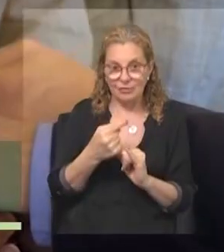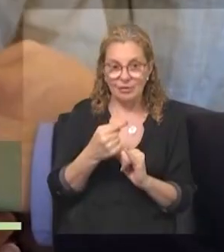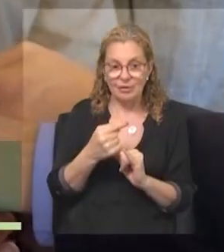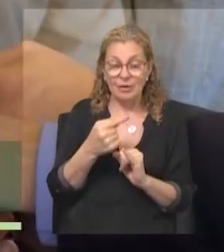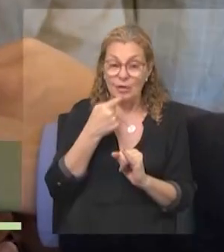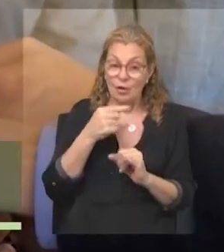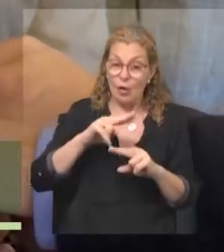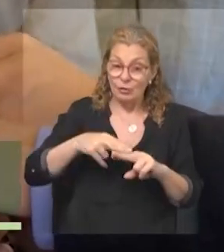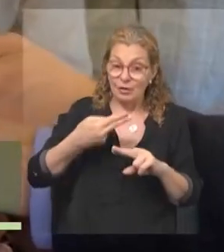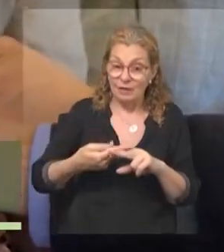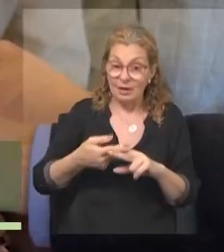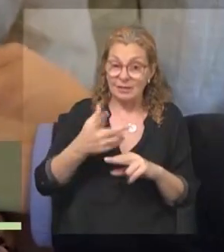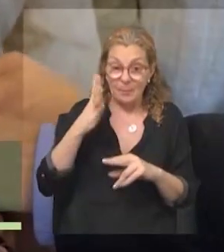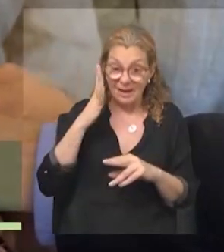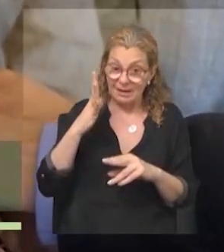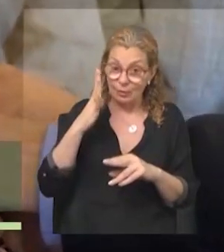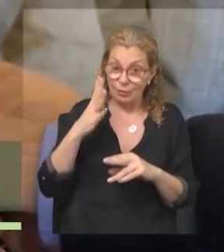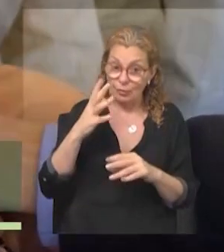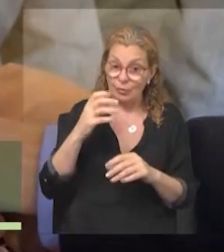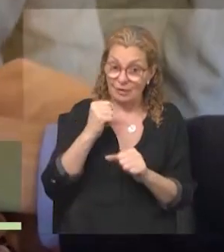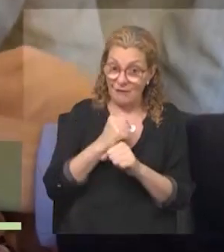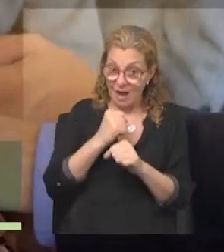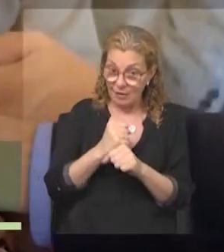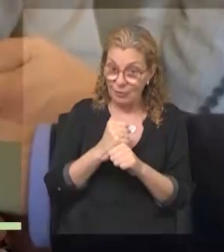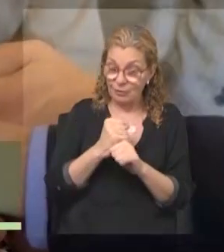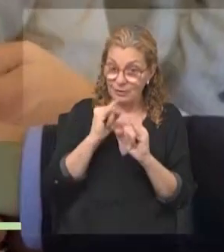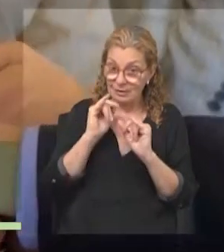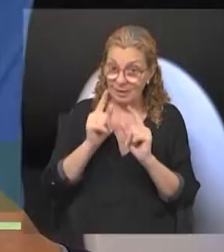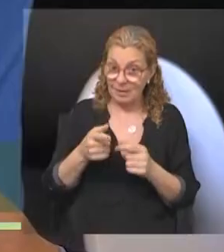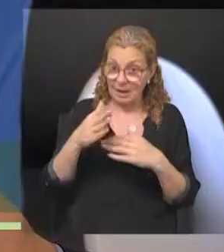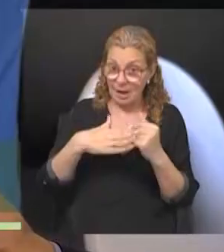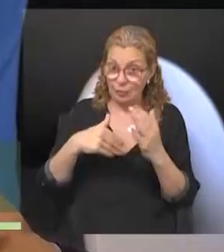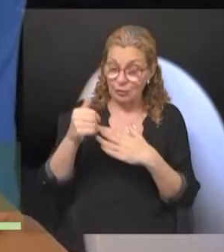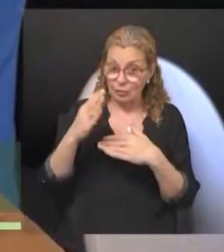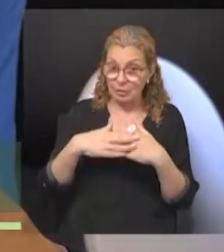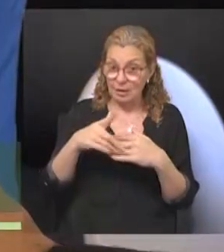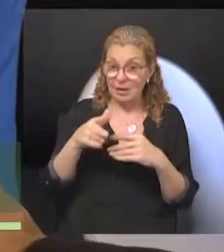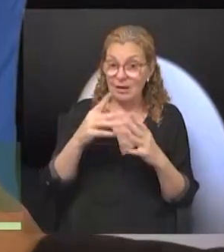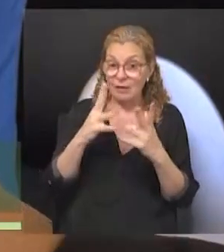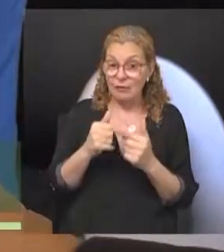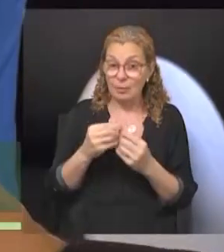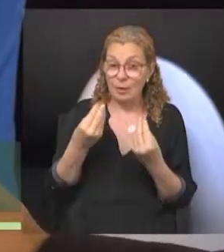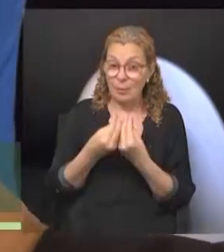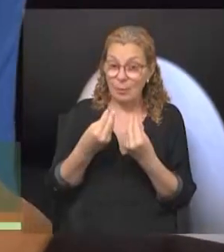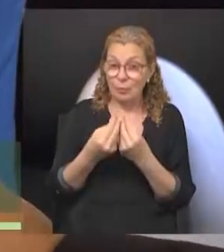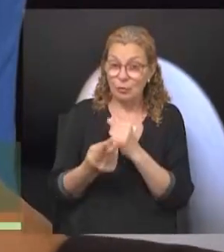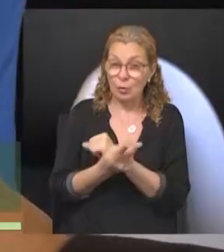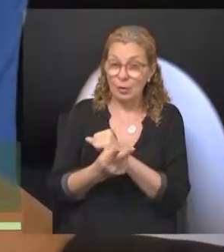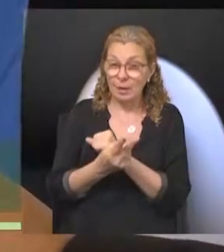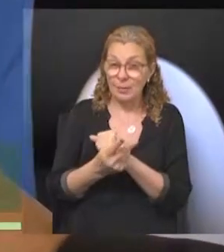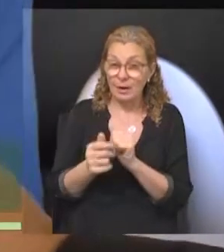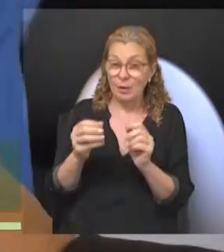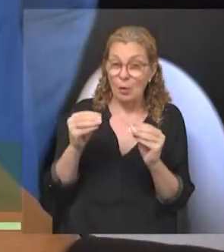lo sostengo pone en riesgo fuentes de trabajo en particular en la construcción en la forma hay que tener mucho cuidado sobre todo para el